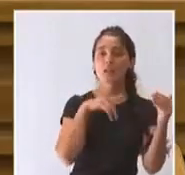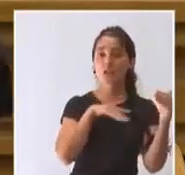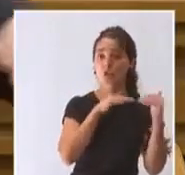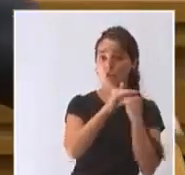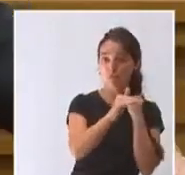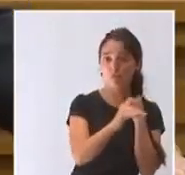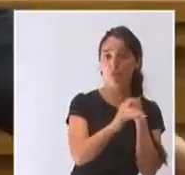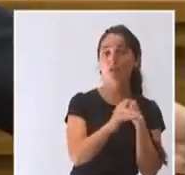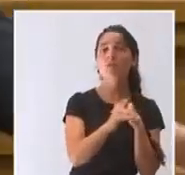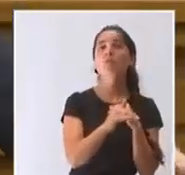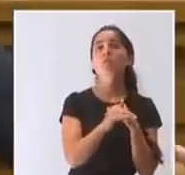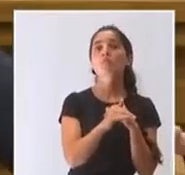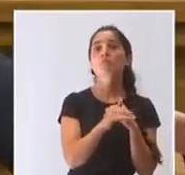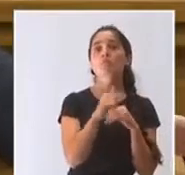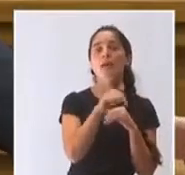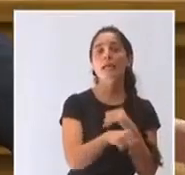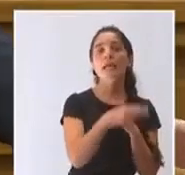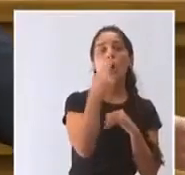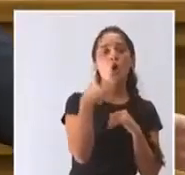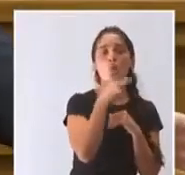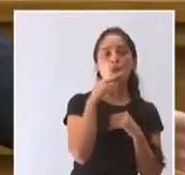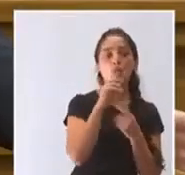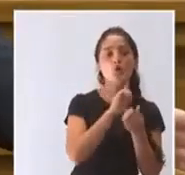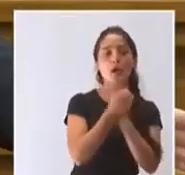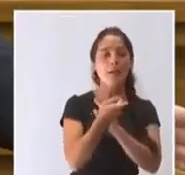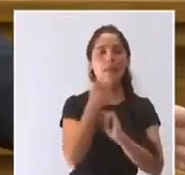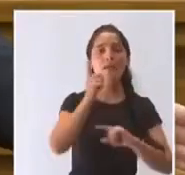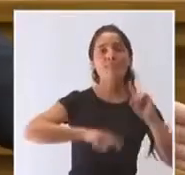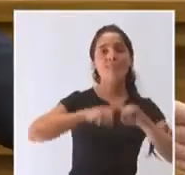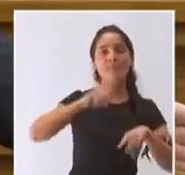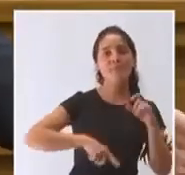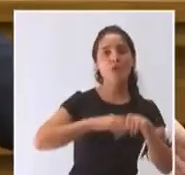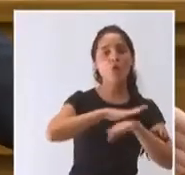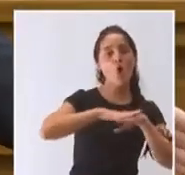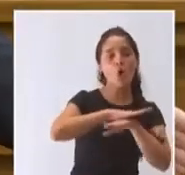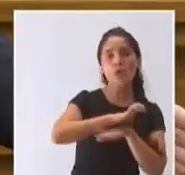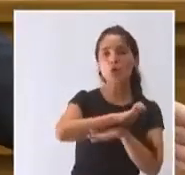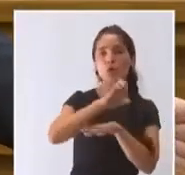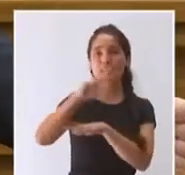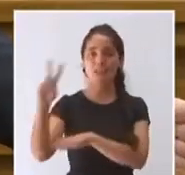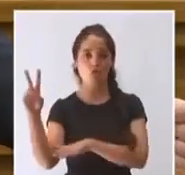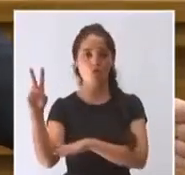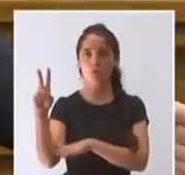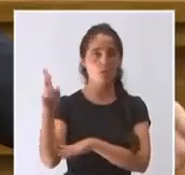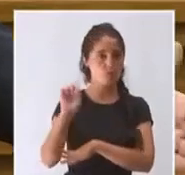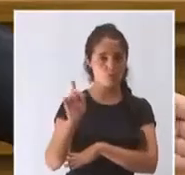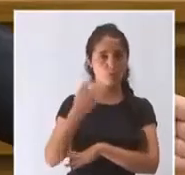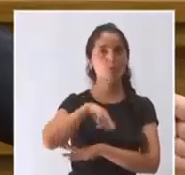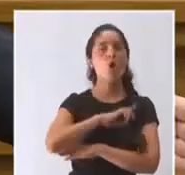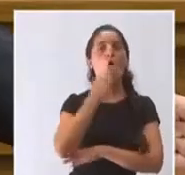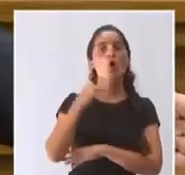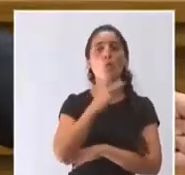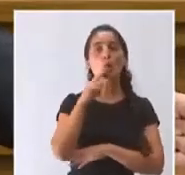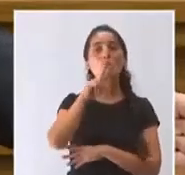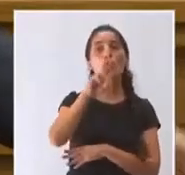compromiso que aquí no cambia en función de que cambie el gobierno de los eeuu el compromiso 2030 que ya se está quedando